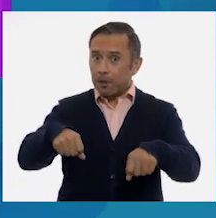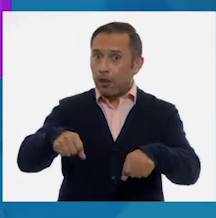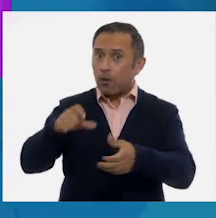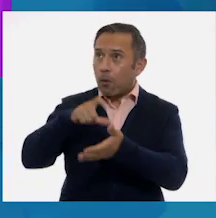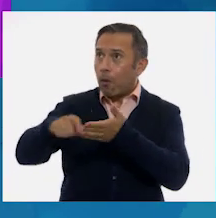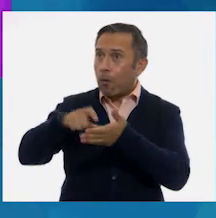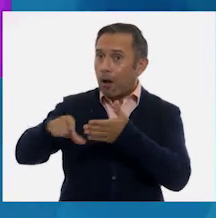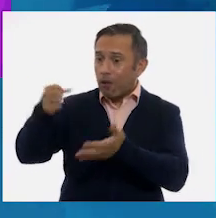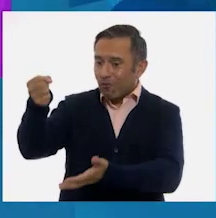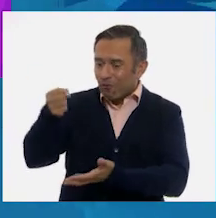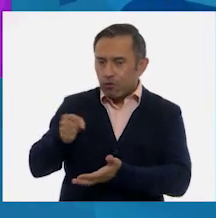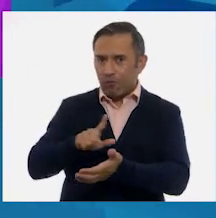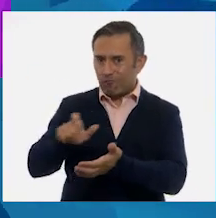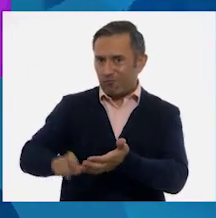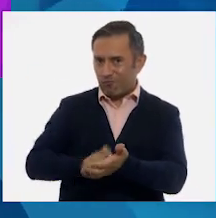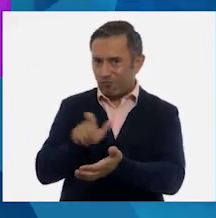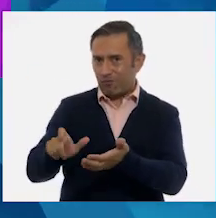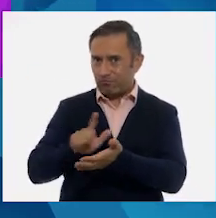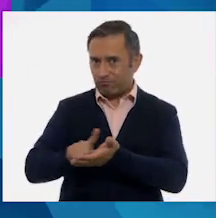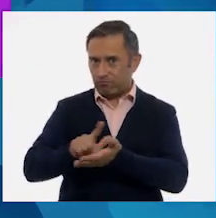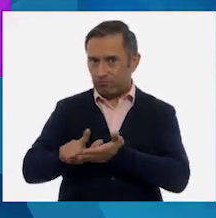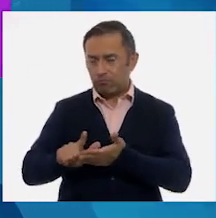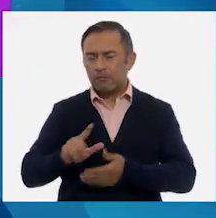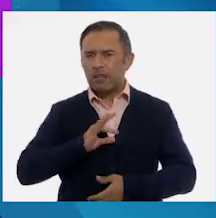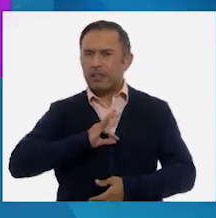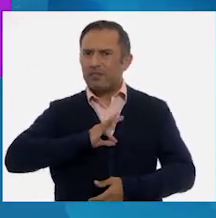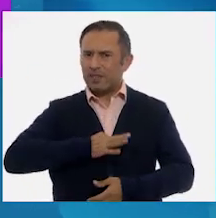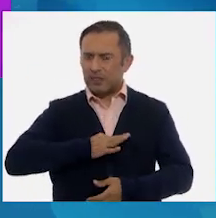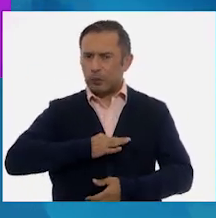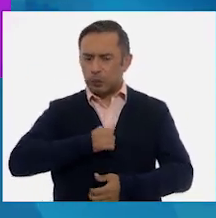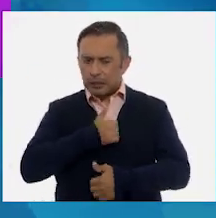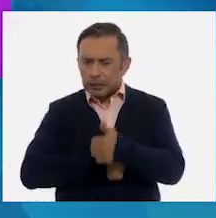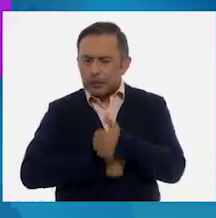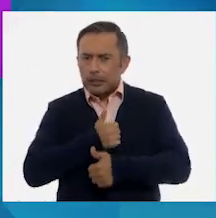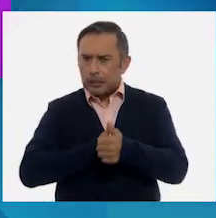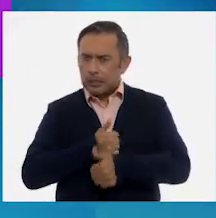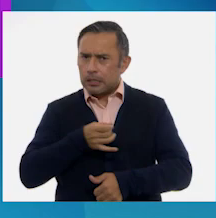Sigamos luchando juntos contra este virus, cuidándonos los unos a los otros.